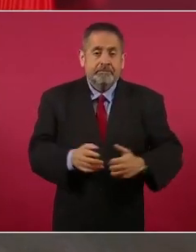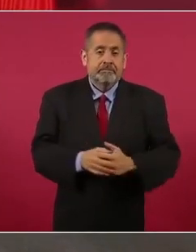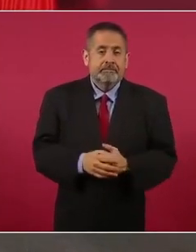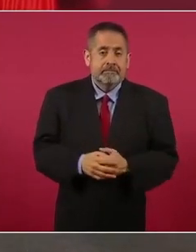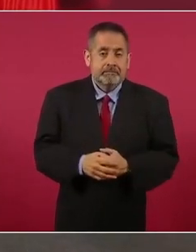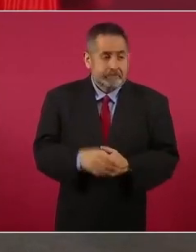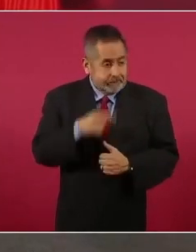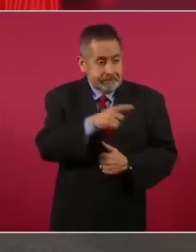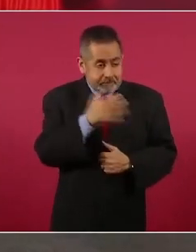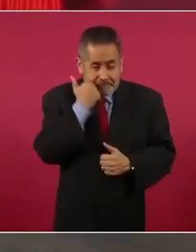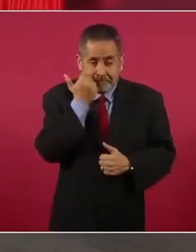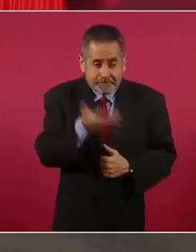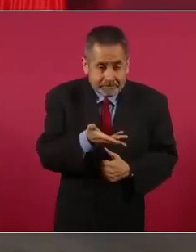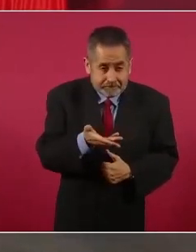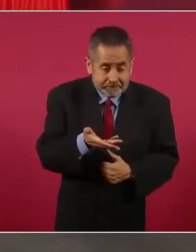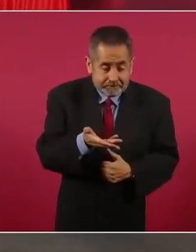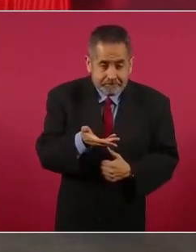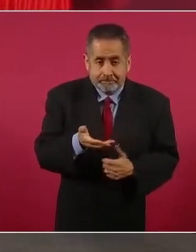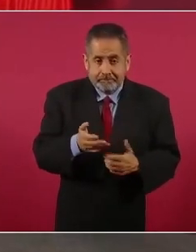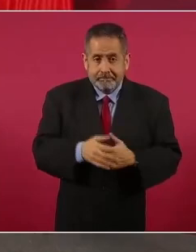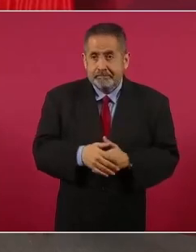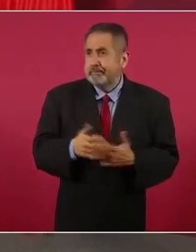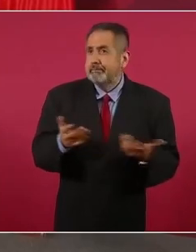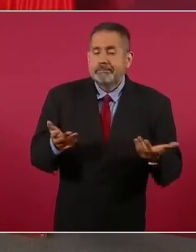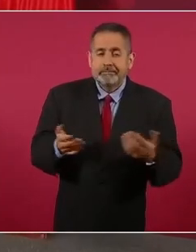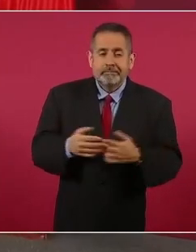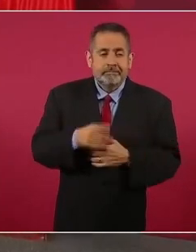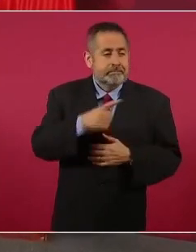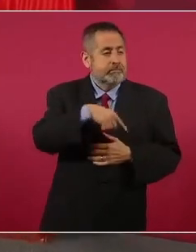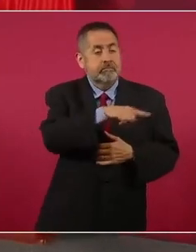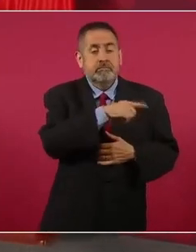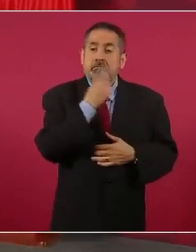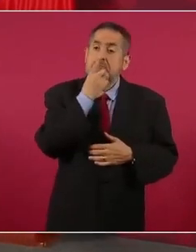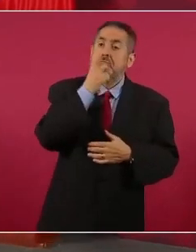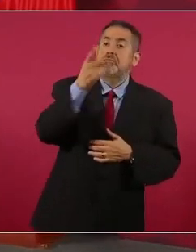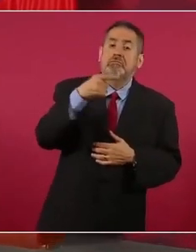¿Eso es lo que quieren? ¿A eso es lo que llaman